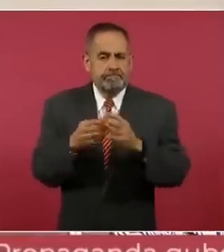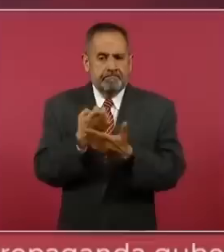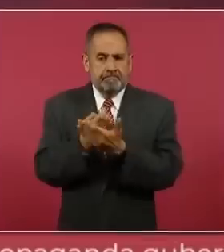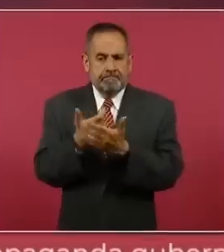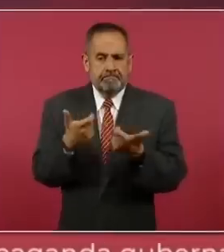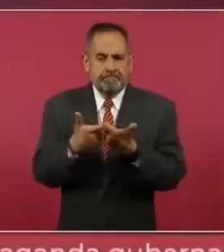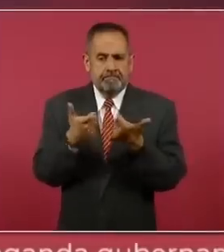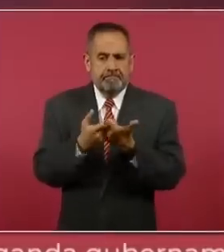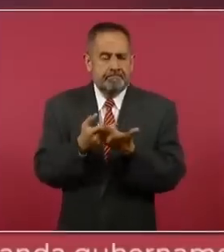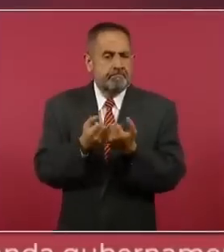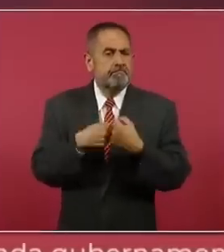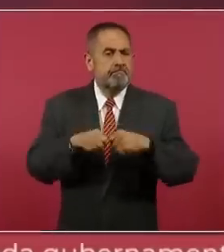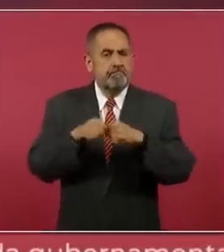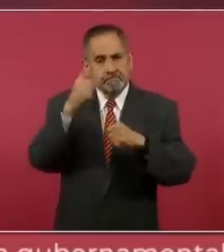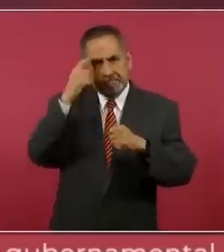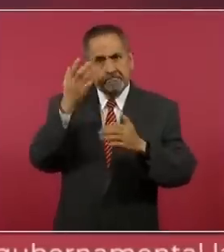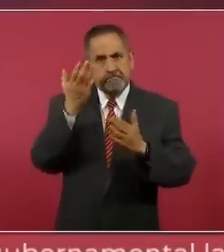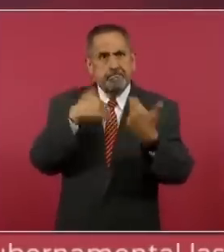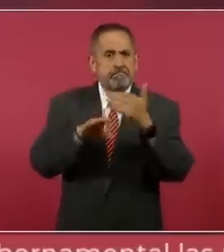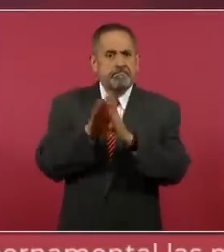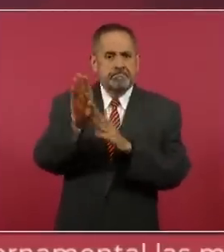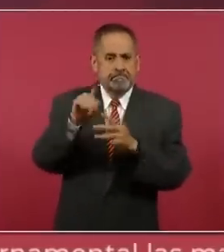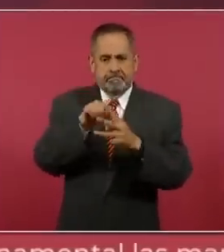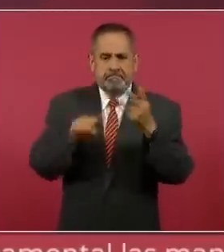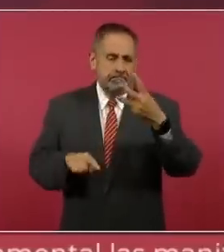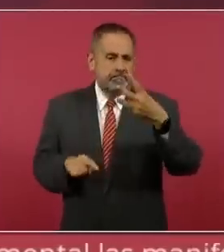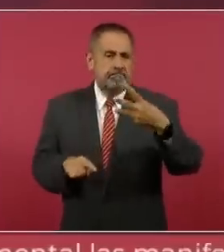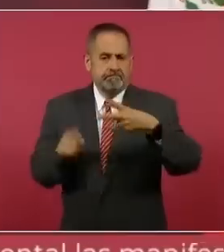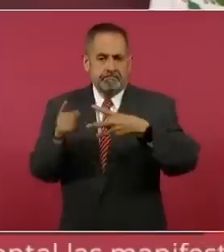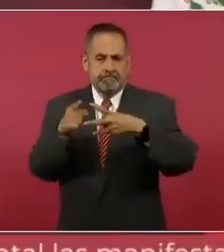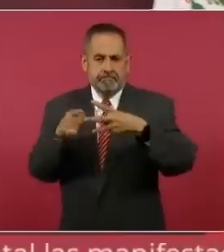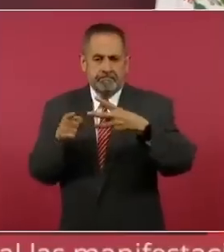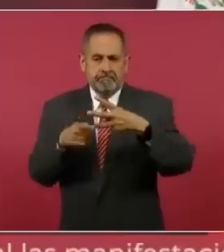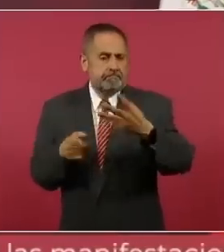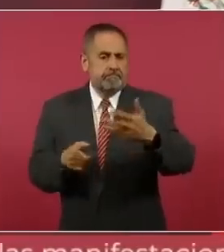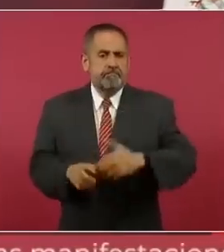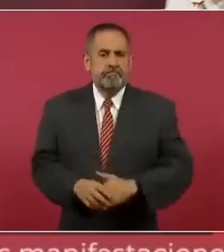económica para el desarrollo. Son los tres temas.